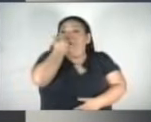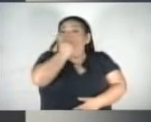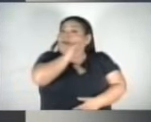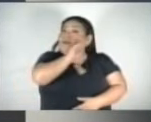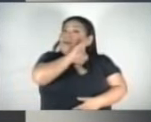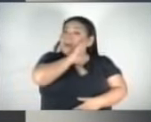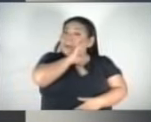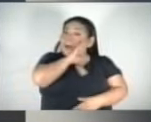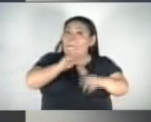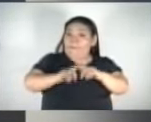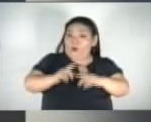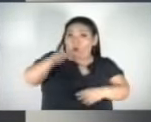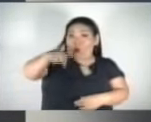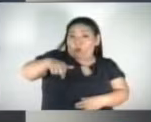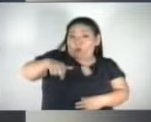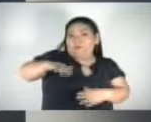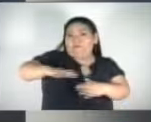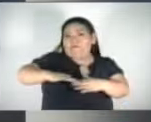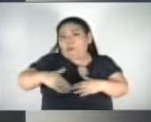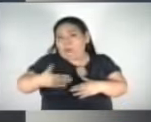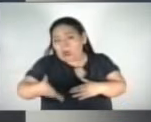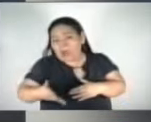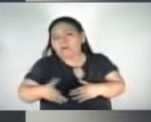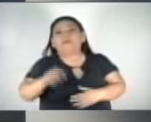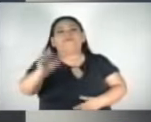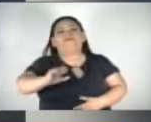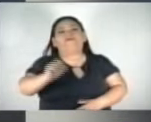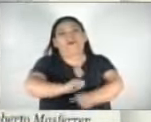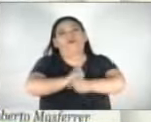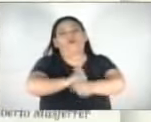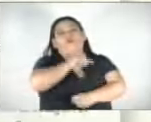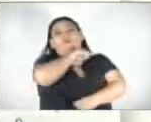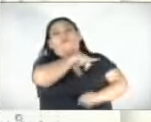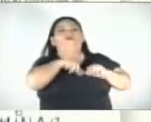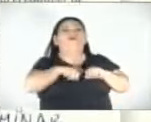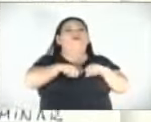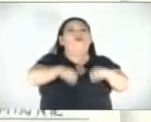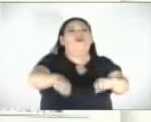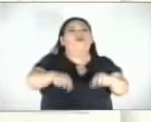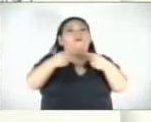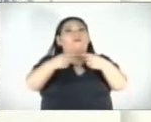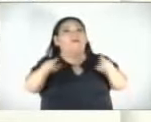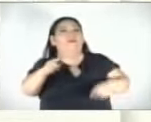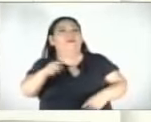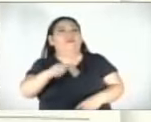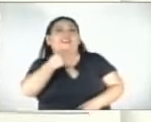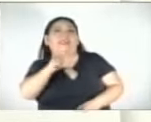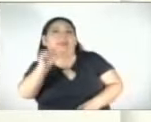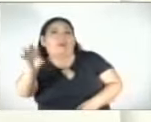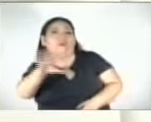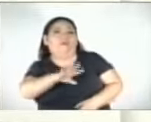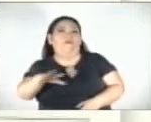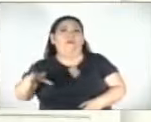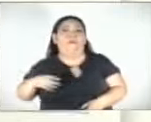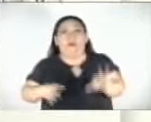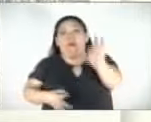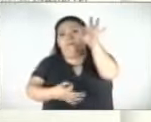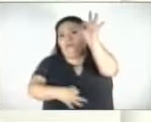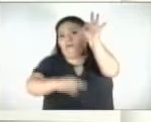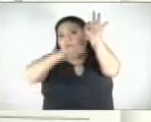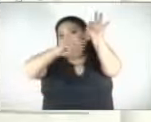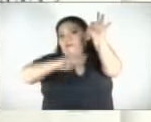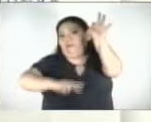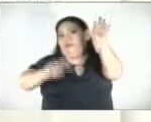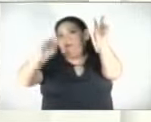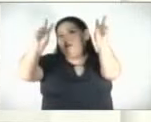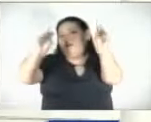salud, pero no fue hasta horas después que se confirmó el deceso a través de su familia. Este es el acta de